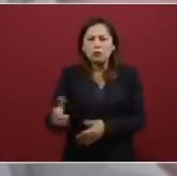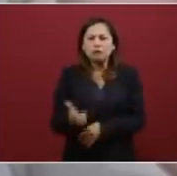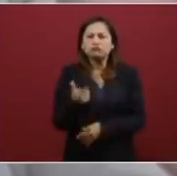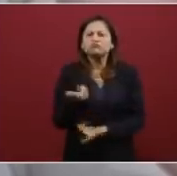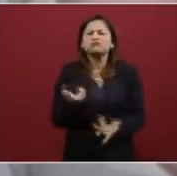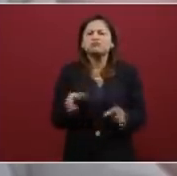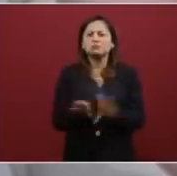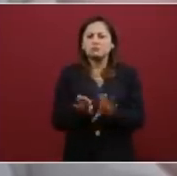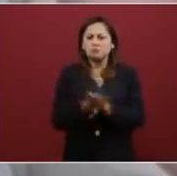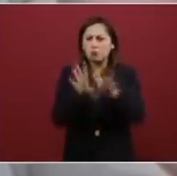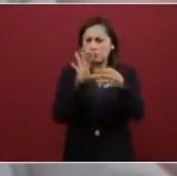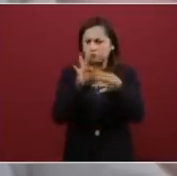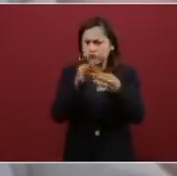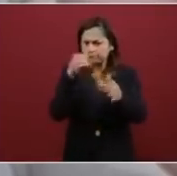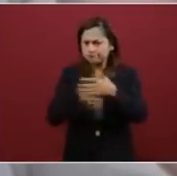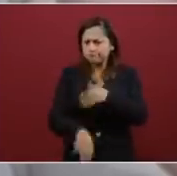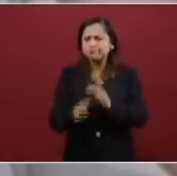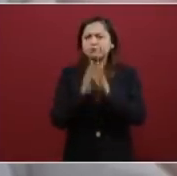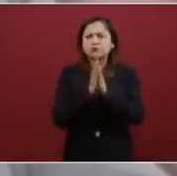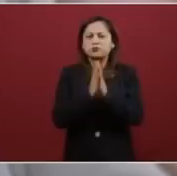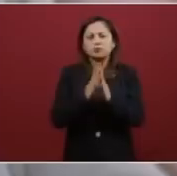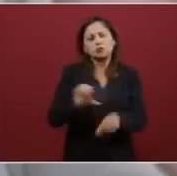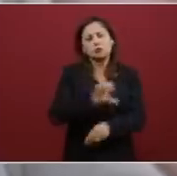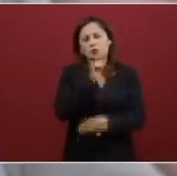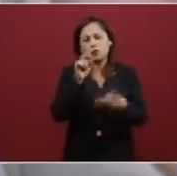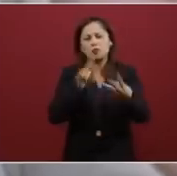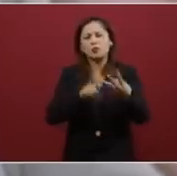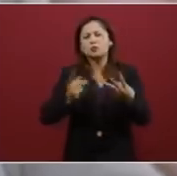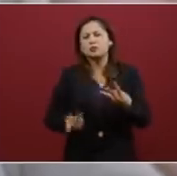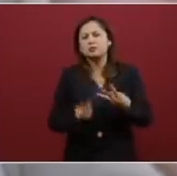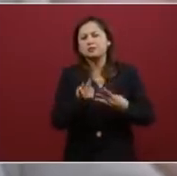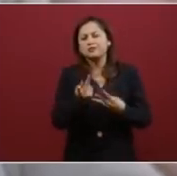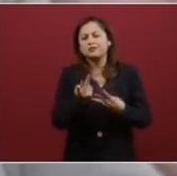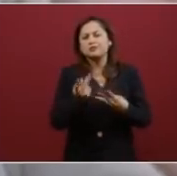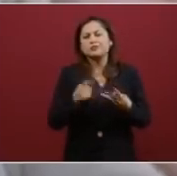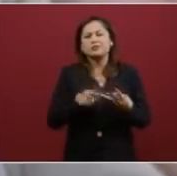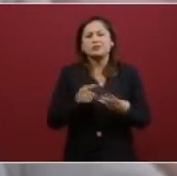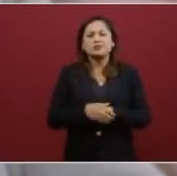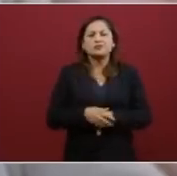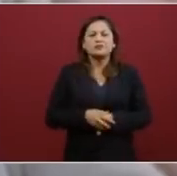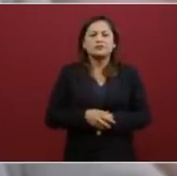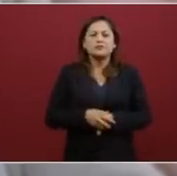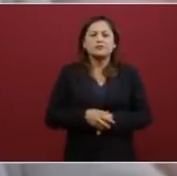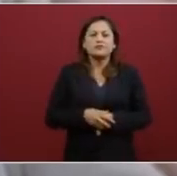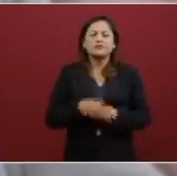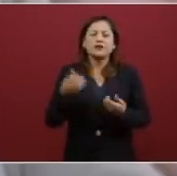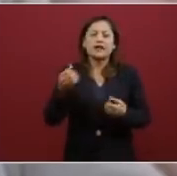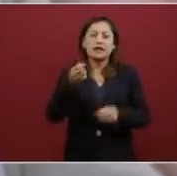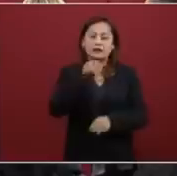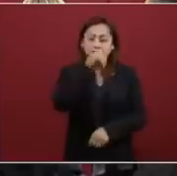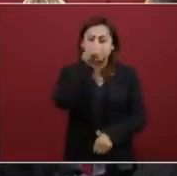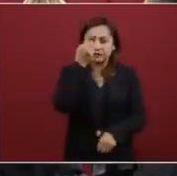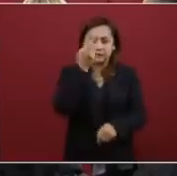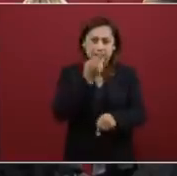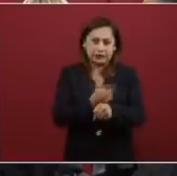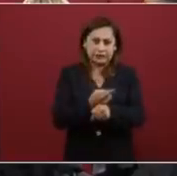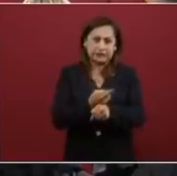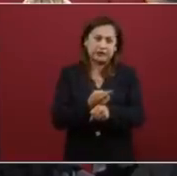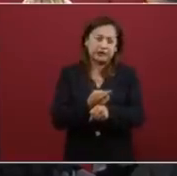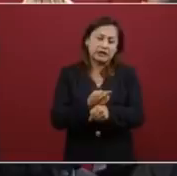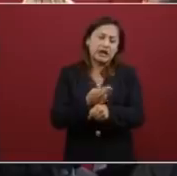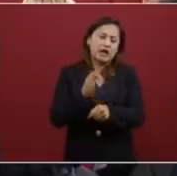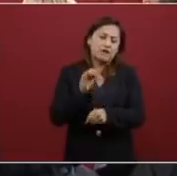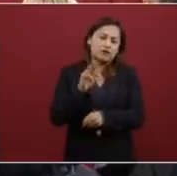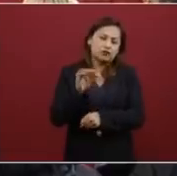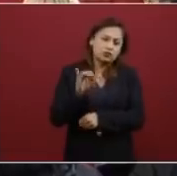también si nos pudiera poner al corriente de si la Secretaría de la Función Pública ya